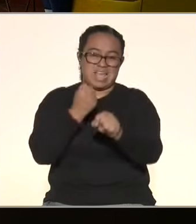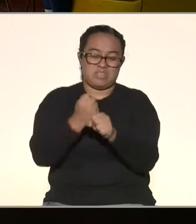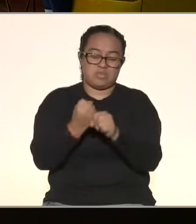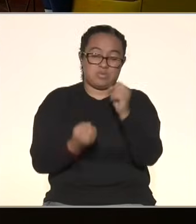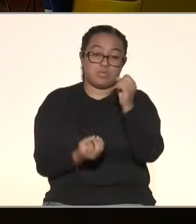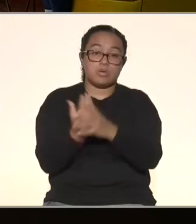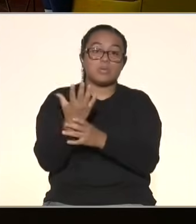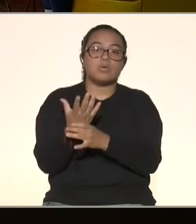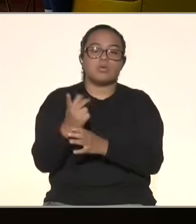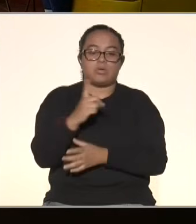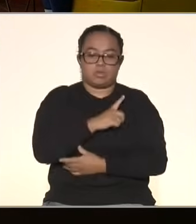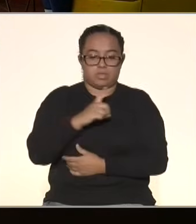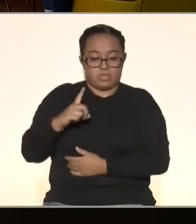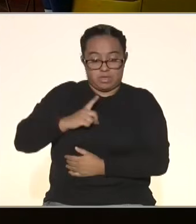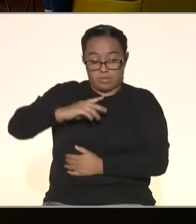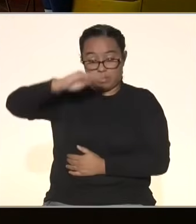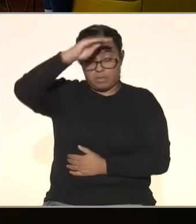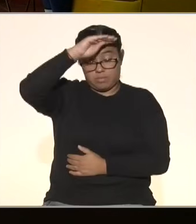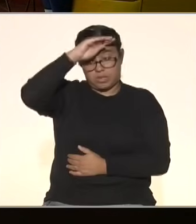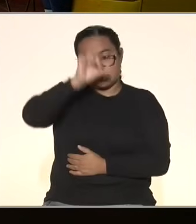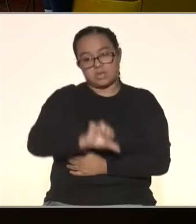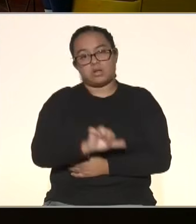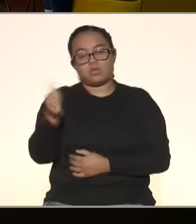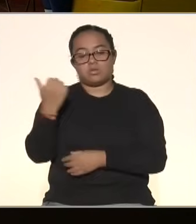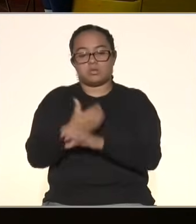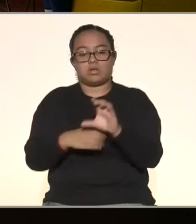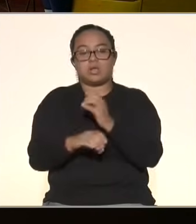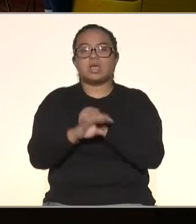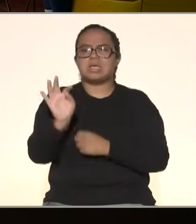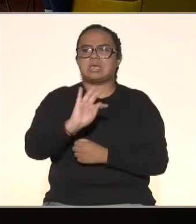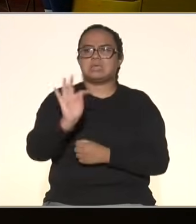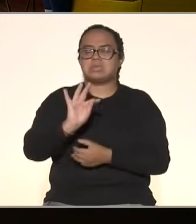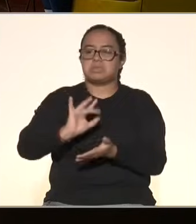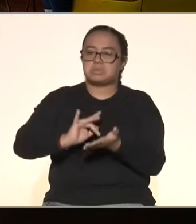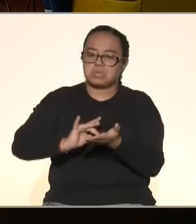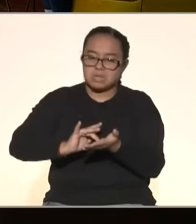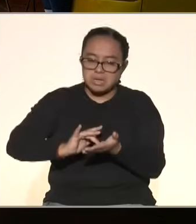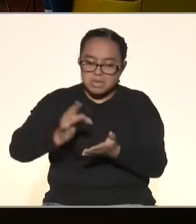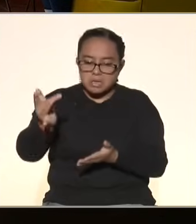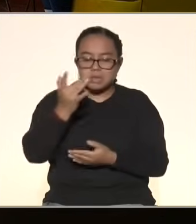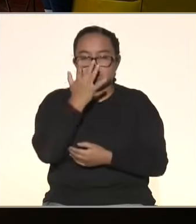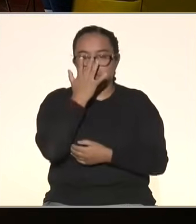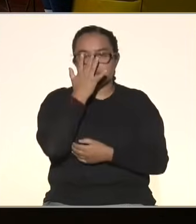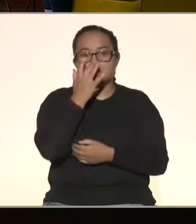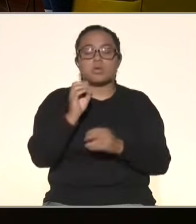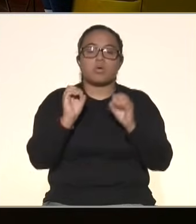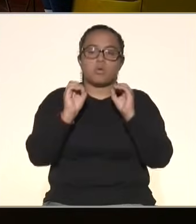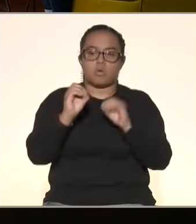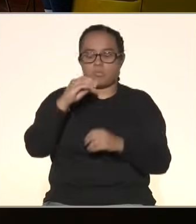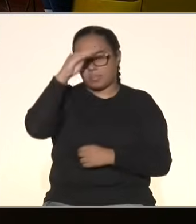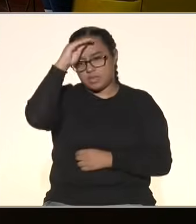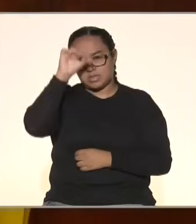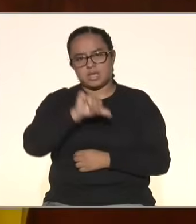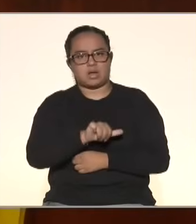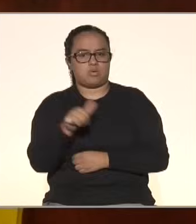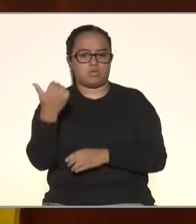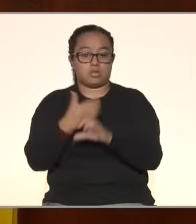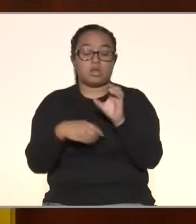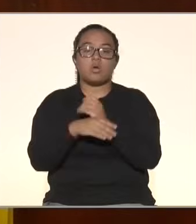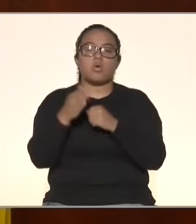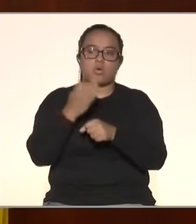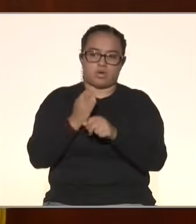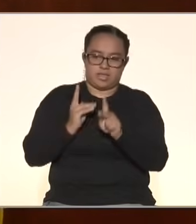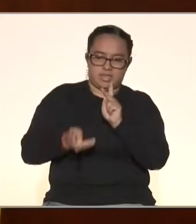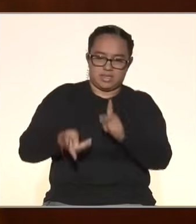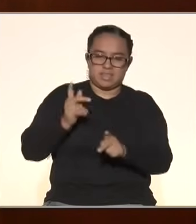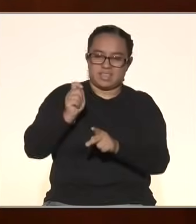hay que tener también en cuenta pues otra parte, ¿no? Tal vez la gratitud, tal vez ver otra parte, que esto nos van a platicar regresando de